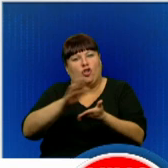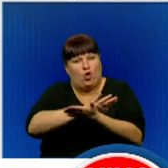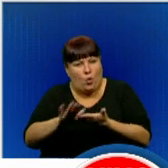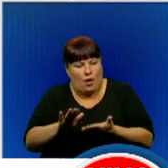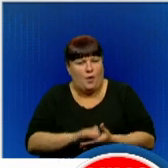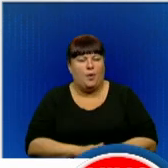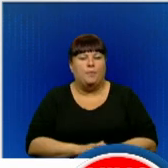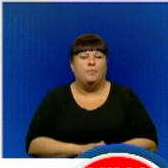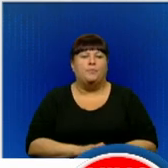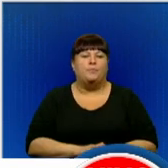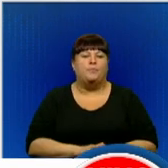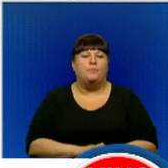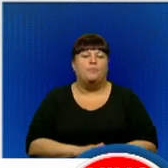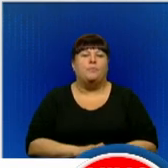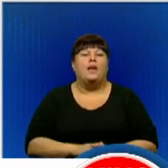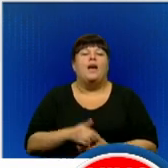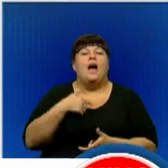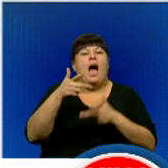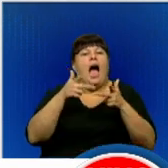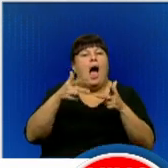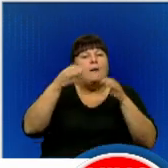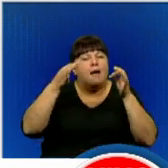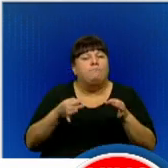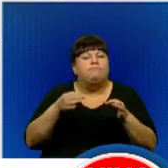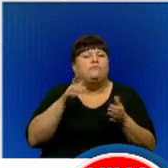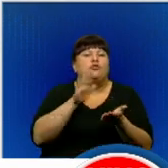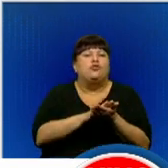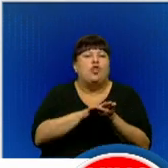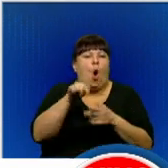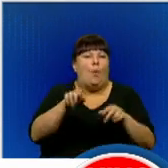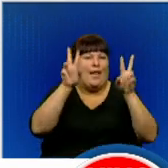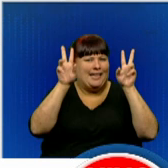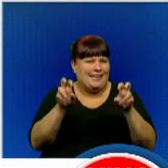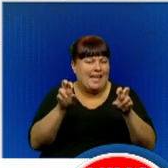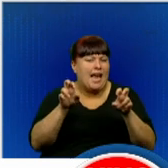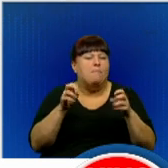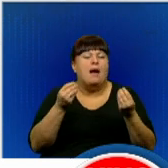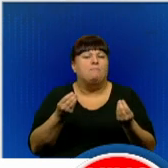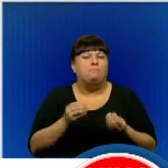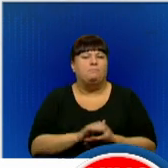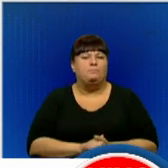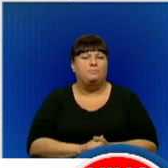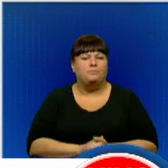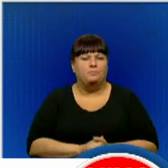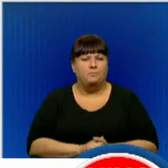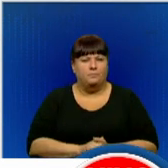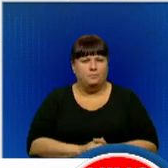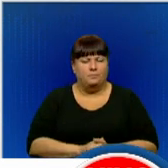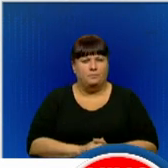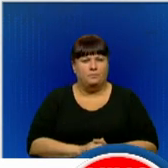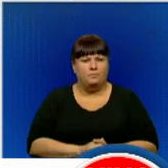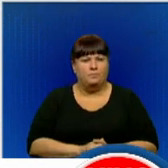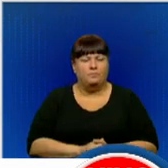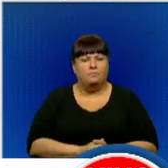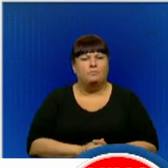quiero referirme en particular a este tema de la